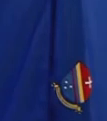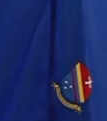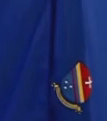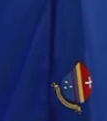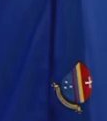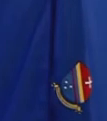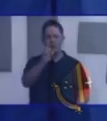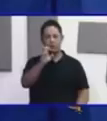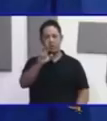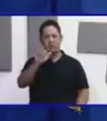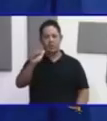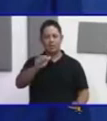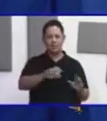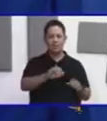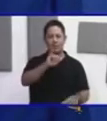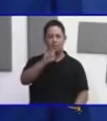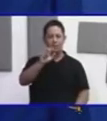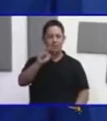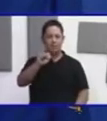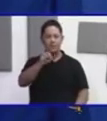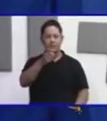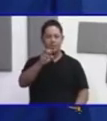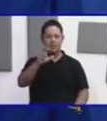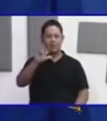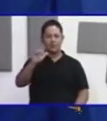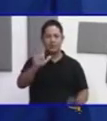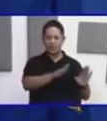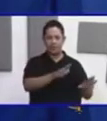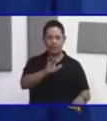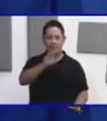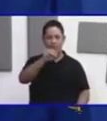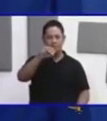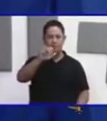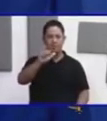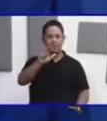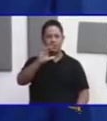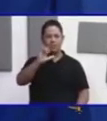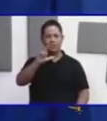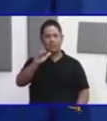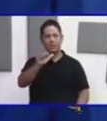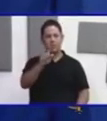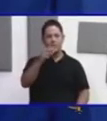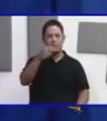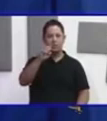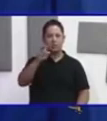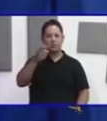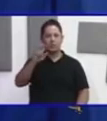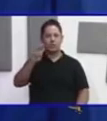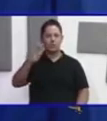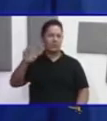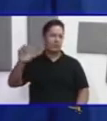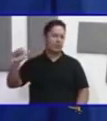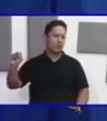también a mi queridísima diputada Marcela Chogrín Velasco. Muchas gracias por el apoyo y espero en segundo